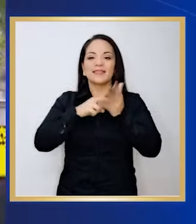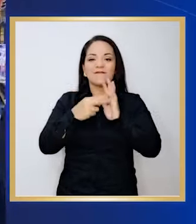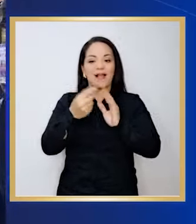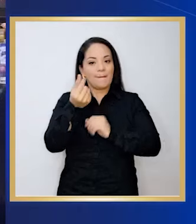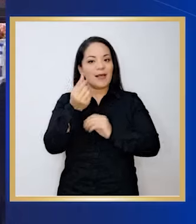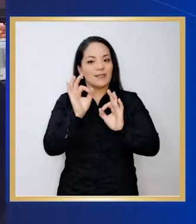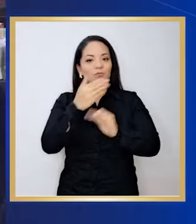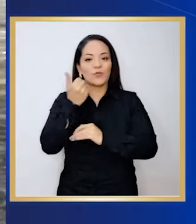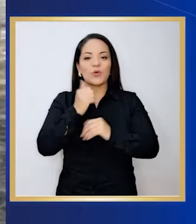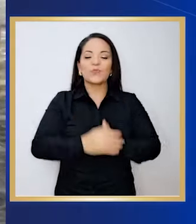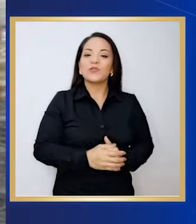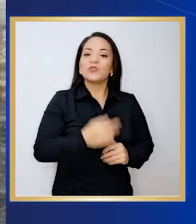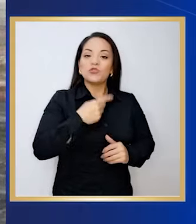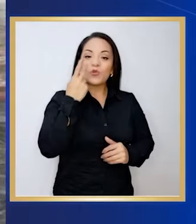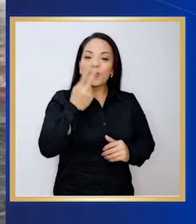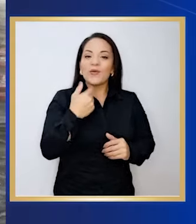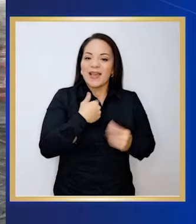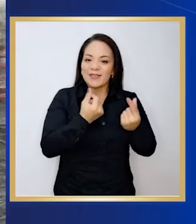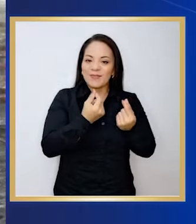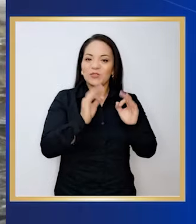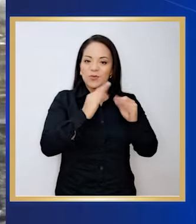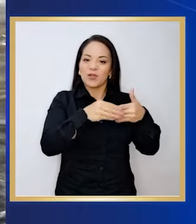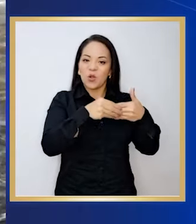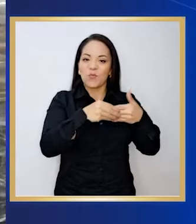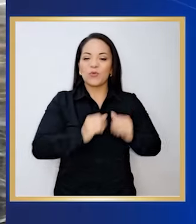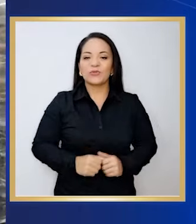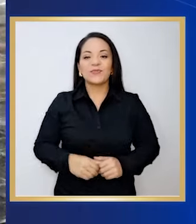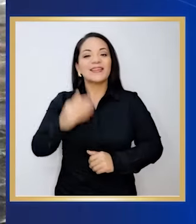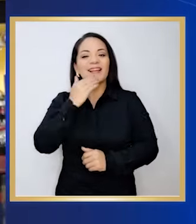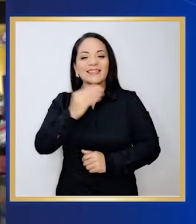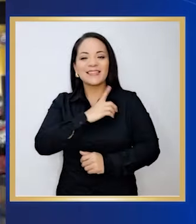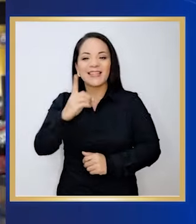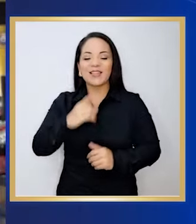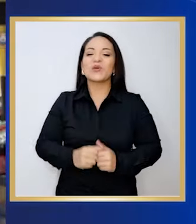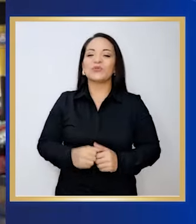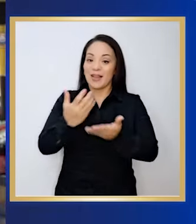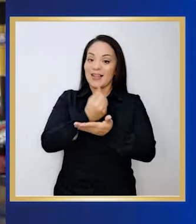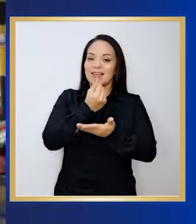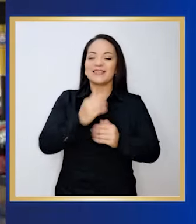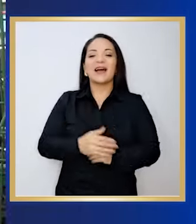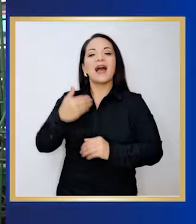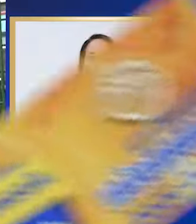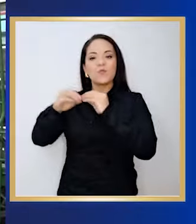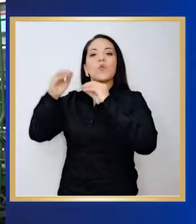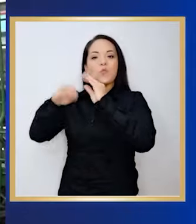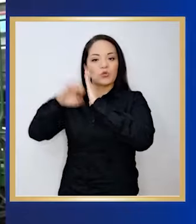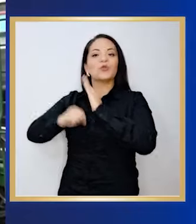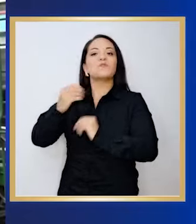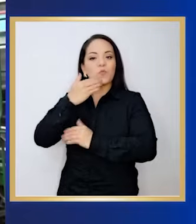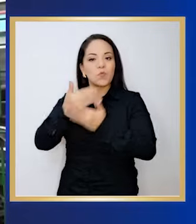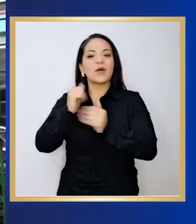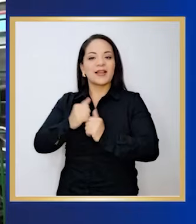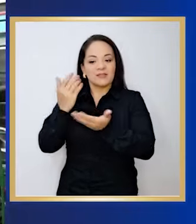o sea que su platita le rinda más Viendo que hay precios muy cómodos Claro, gracias a Dios la parte me alcanza Promociones muy